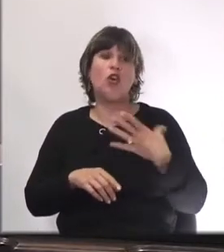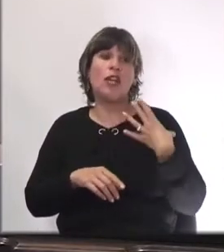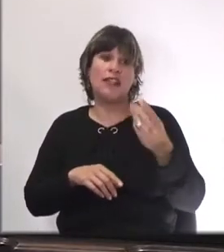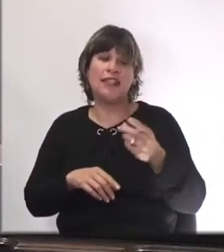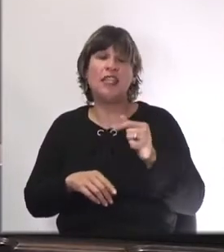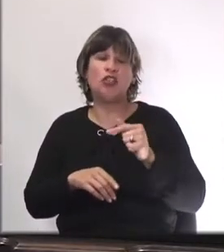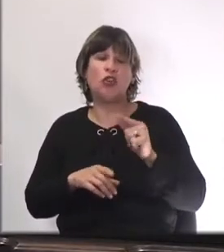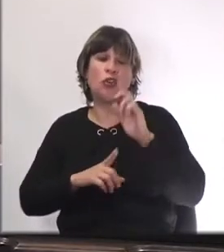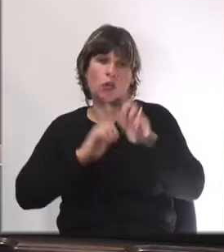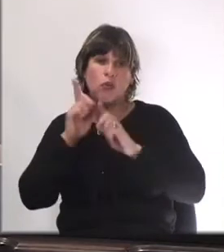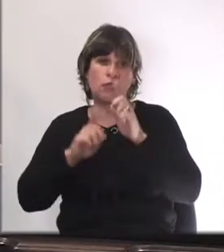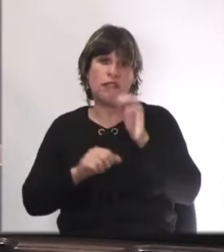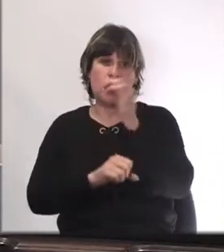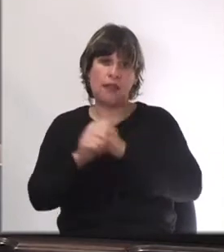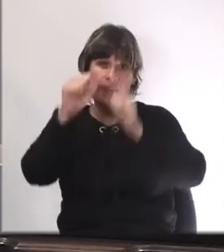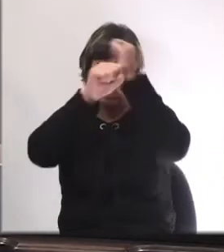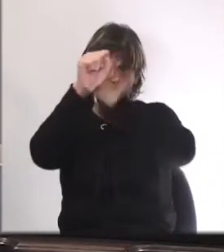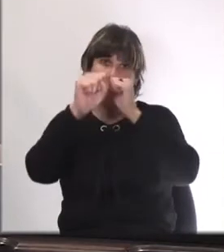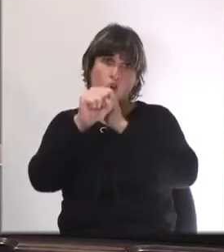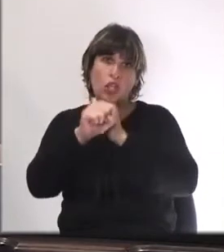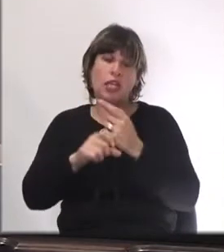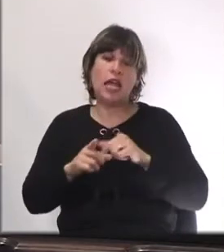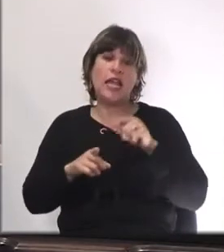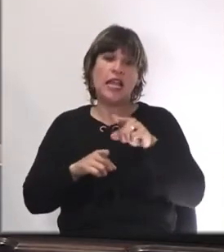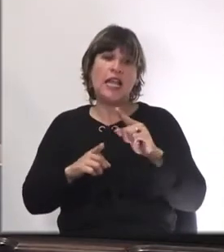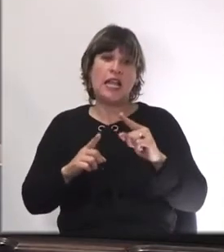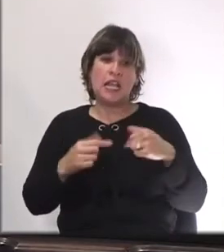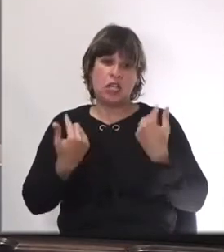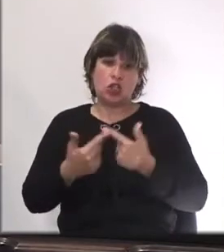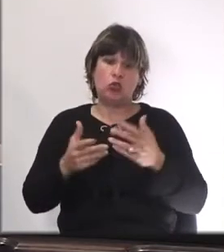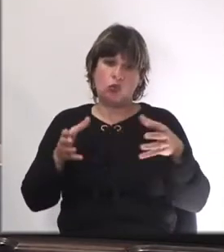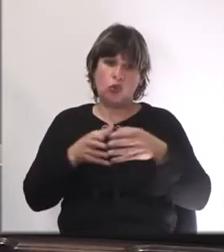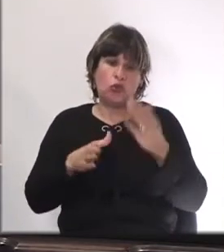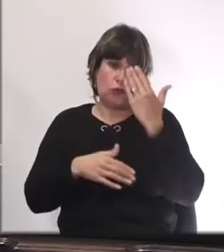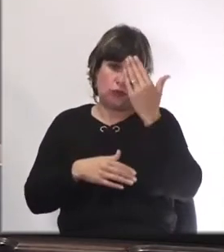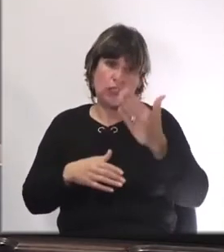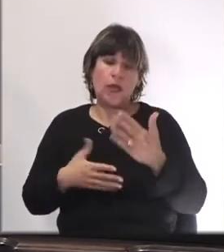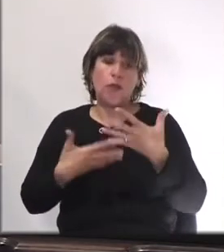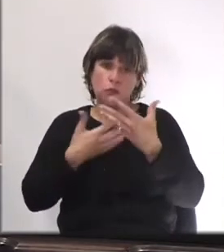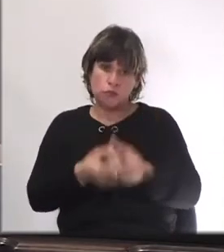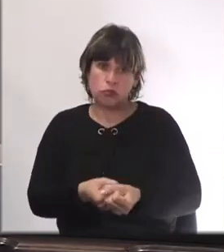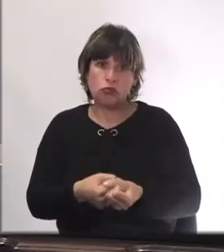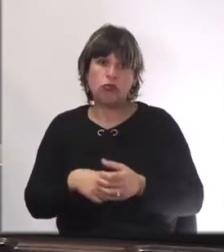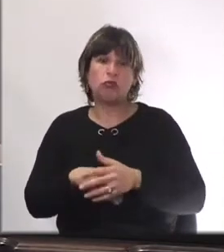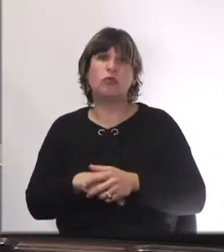UTEC, y solo el Frente Amplio acompañó en